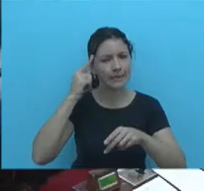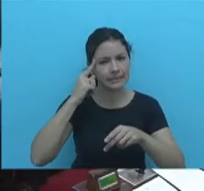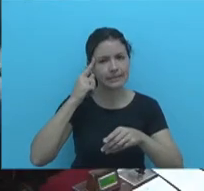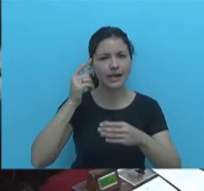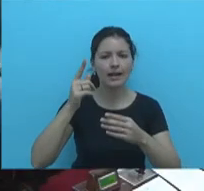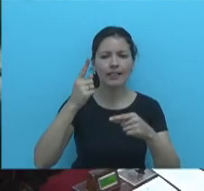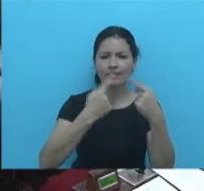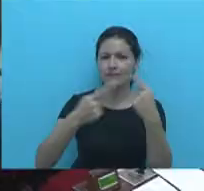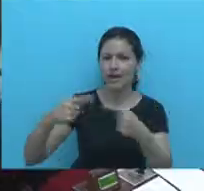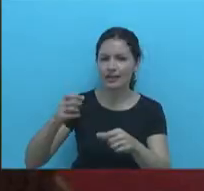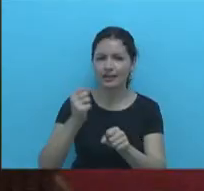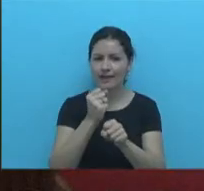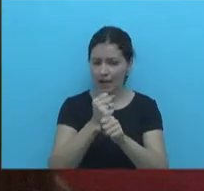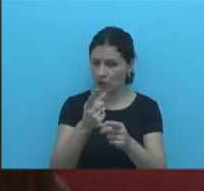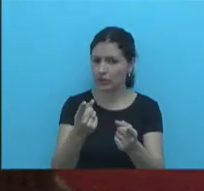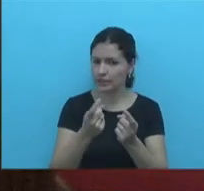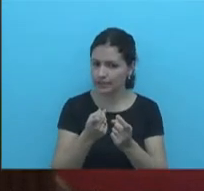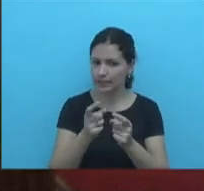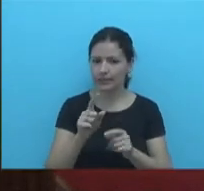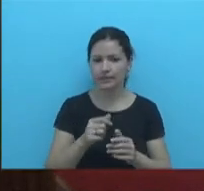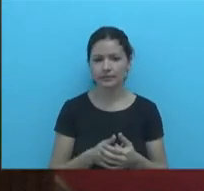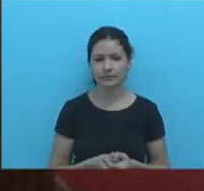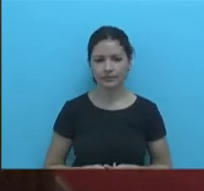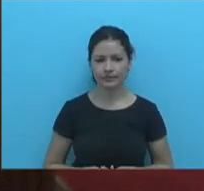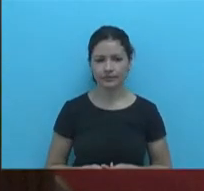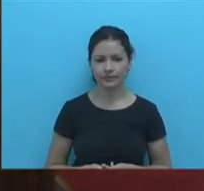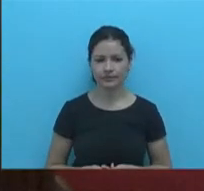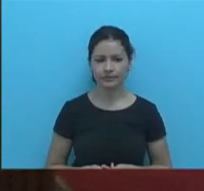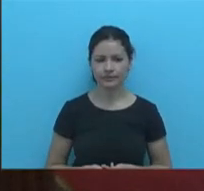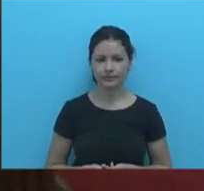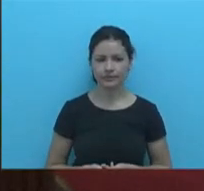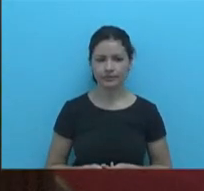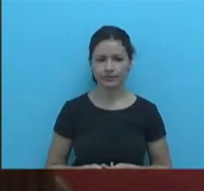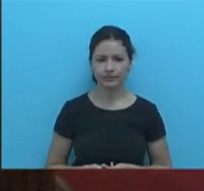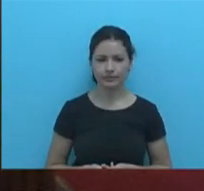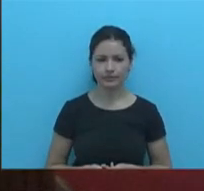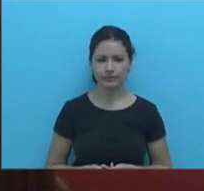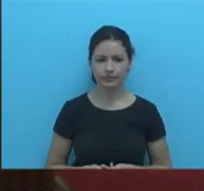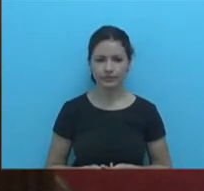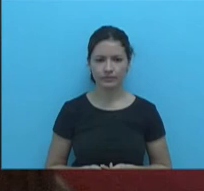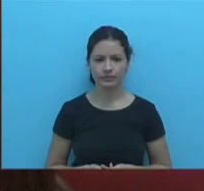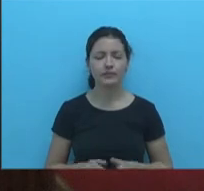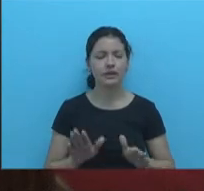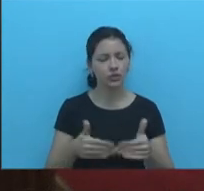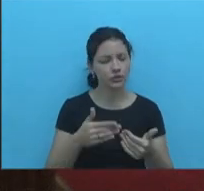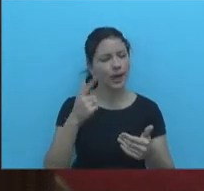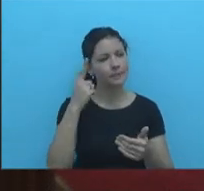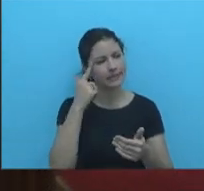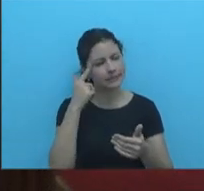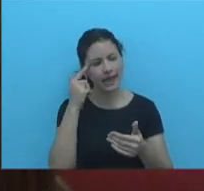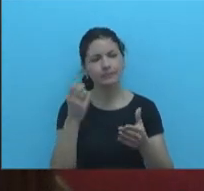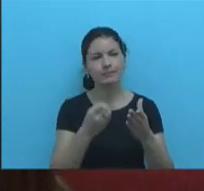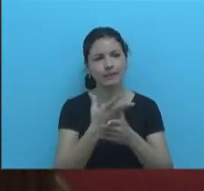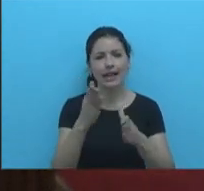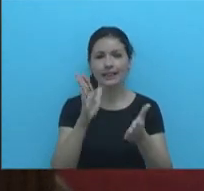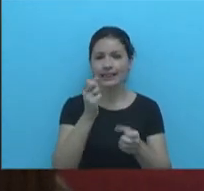actividades laborales, las cuales luego son intercambiadas para la satisfacción de necesidades. Autogenerar un emprendimiento es una de las maneras, y